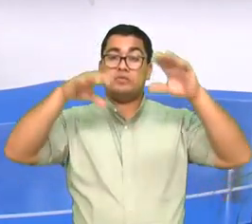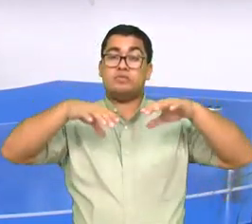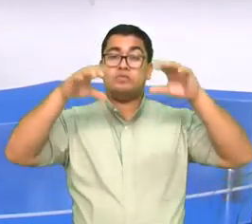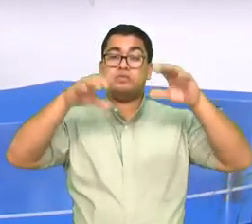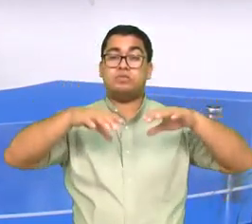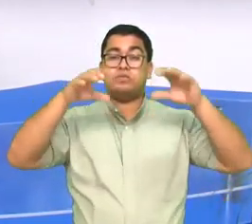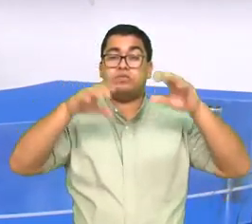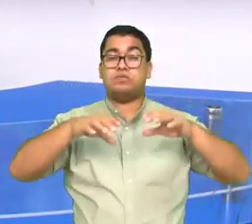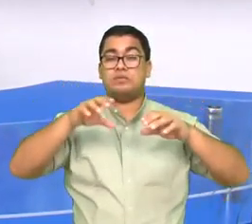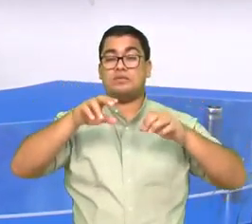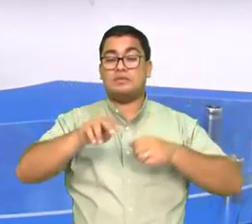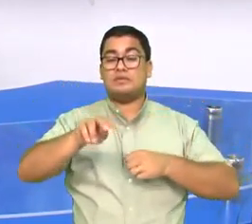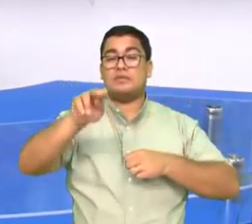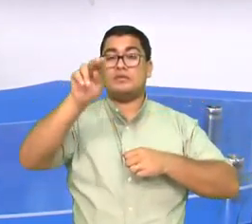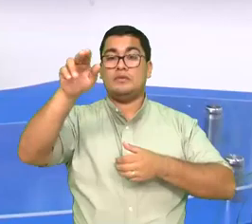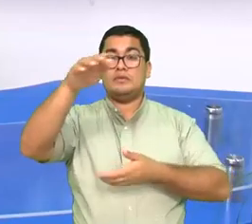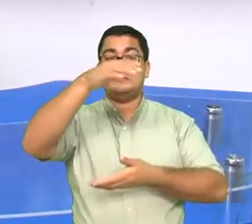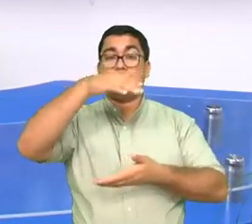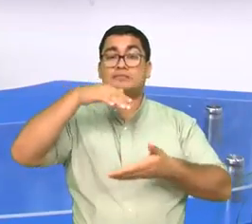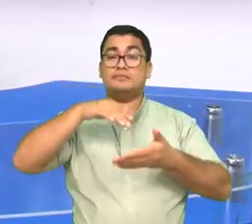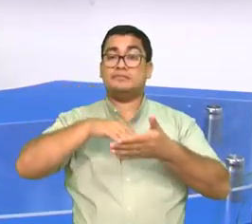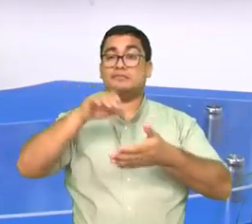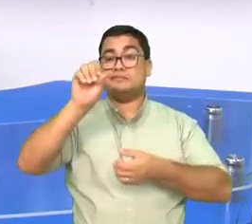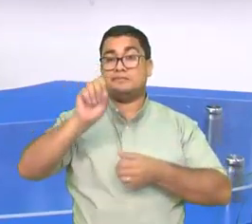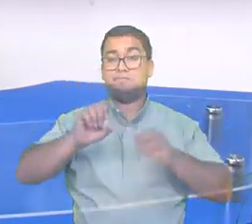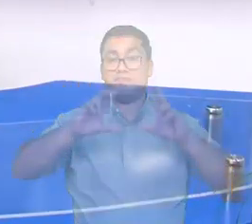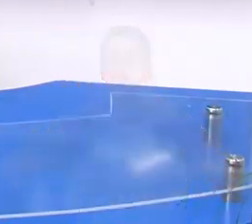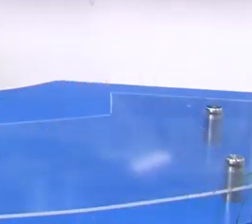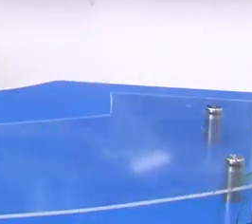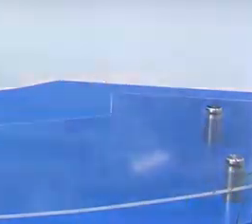la zona norte, centro y sur del país. Veamos.